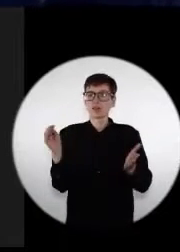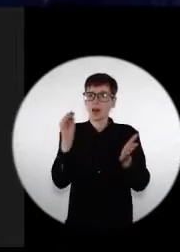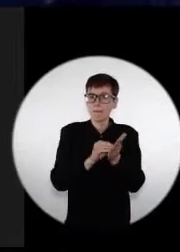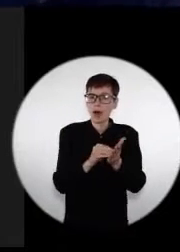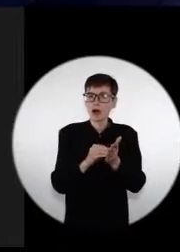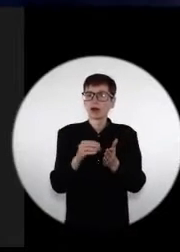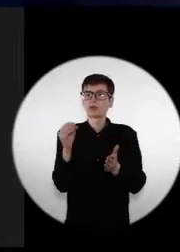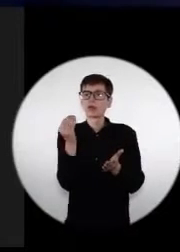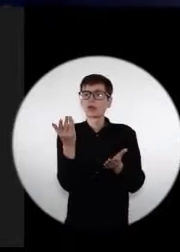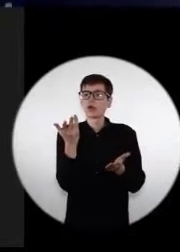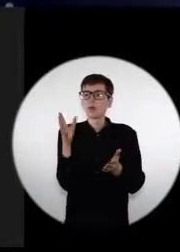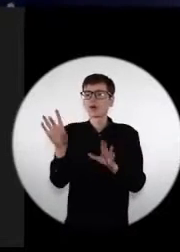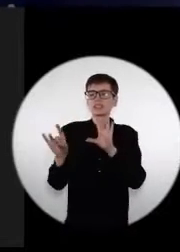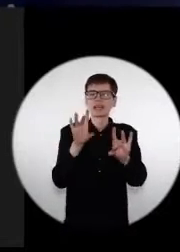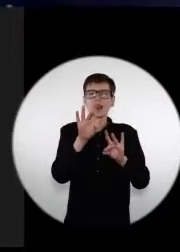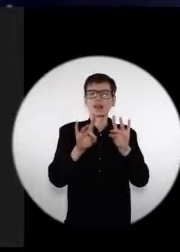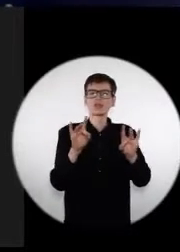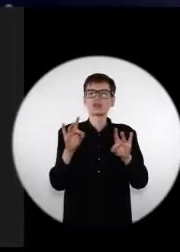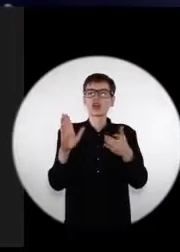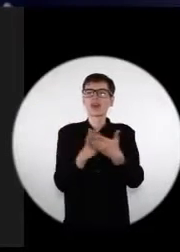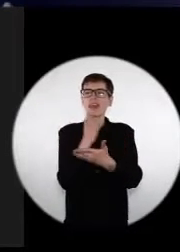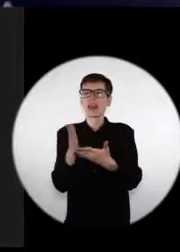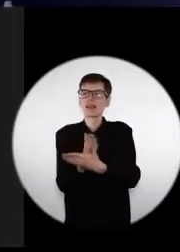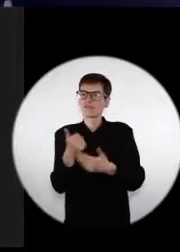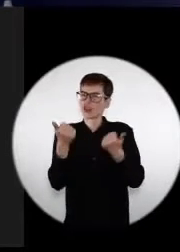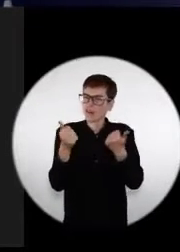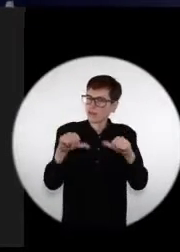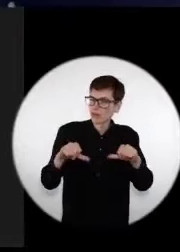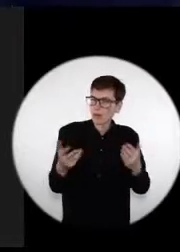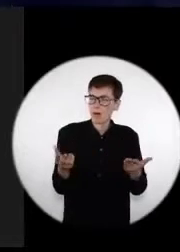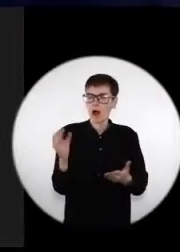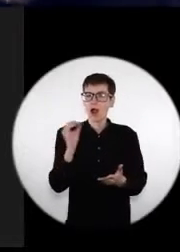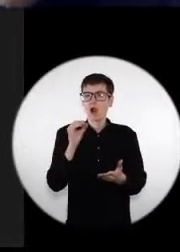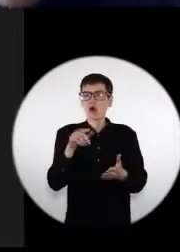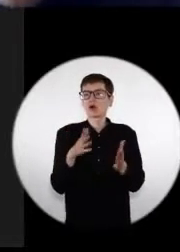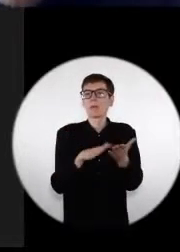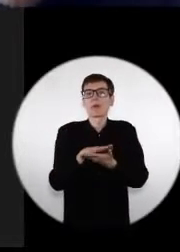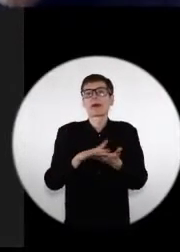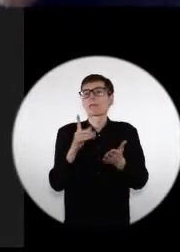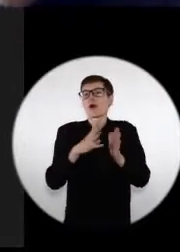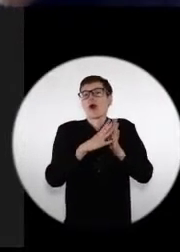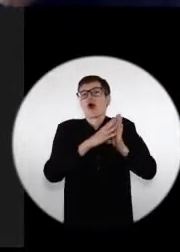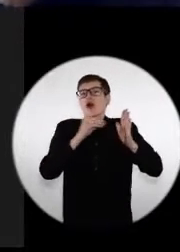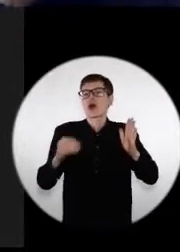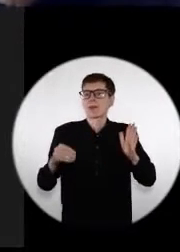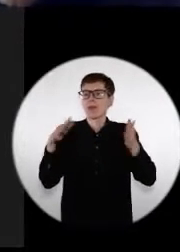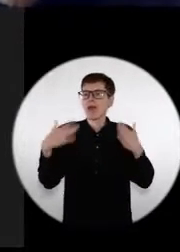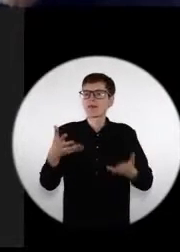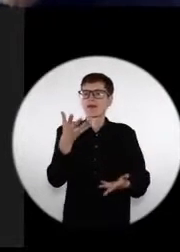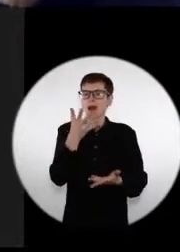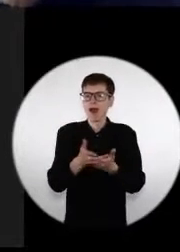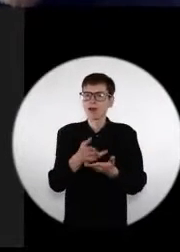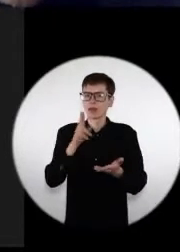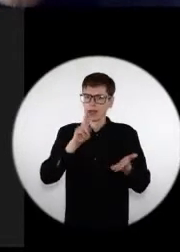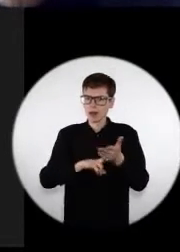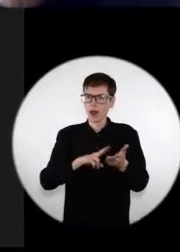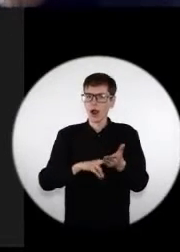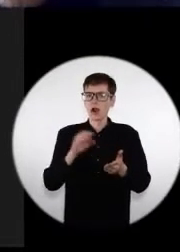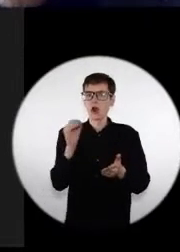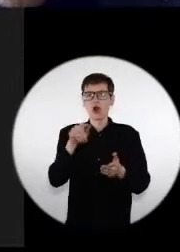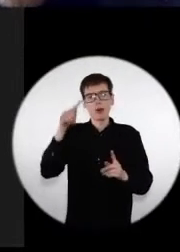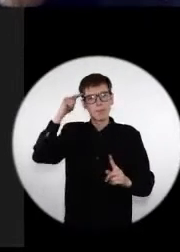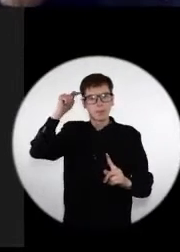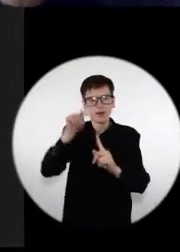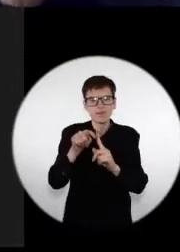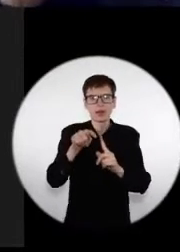editorial mente se está bien planteado si les falta comanda la selección del libro es ésta es como